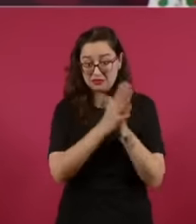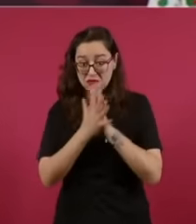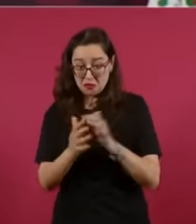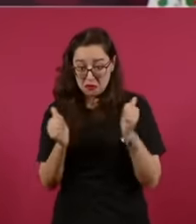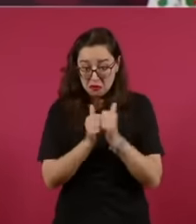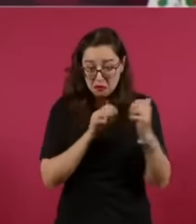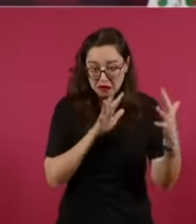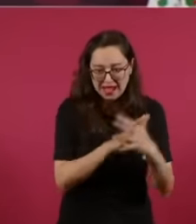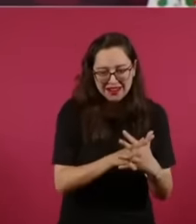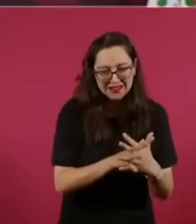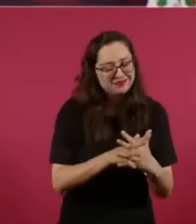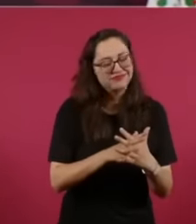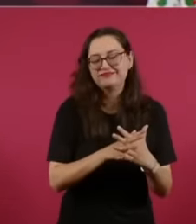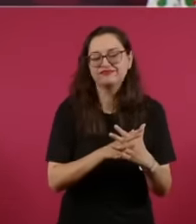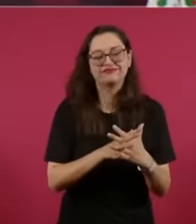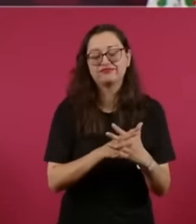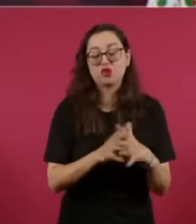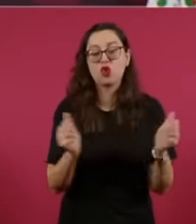pacífica.